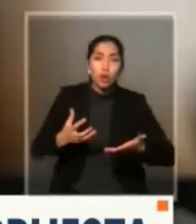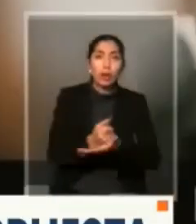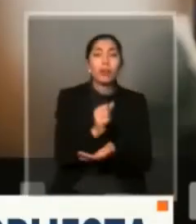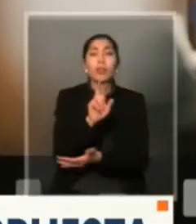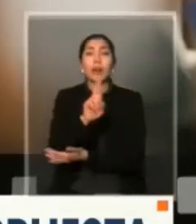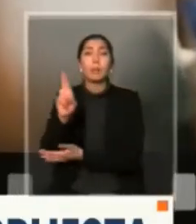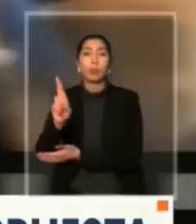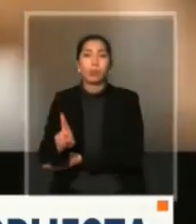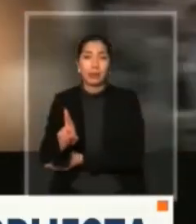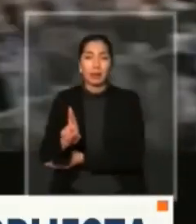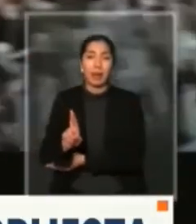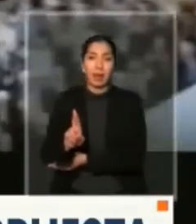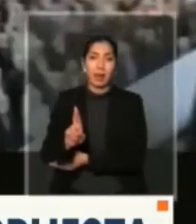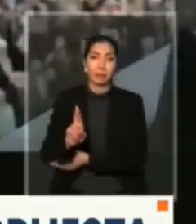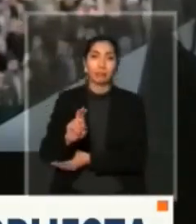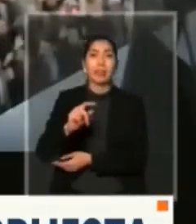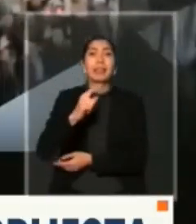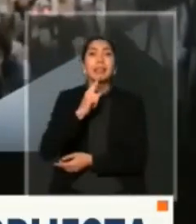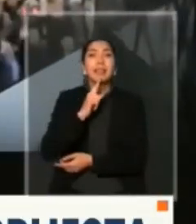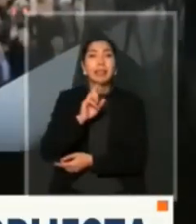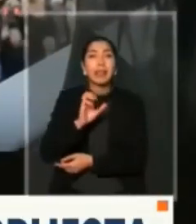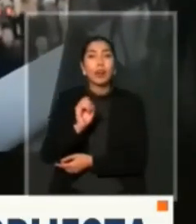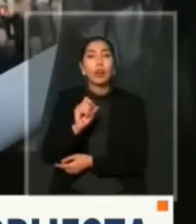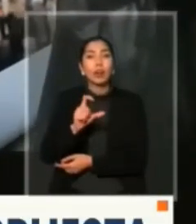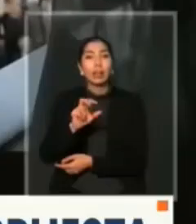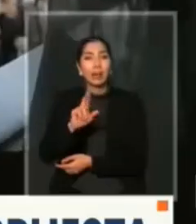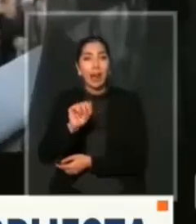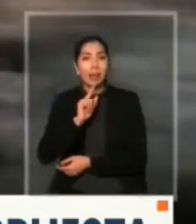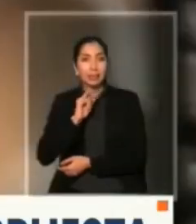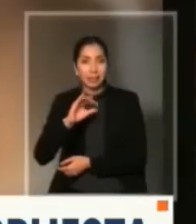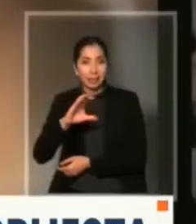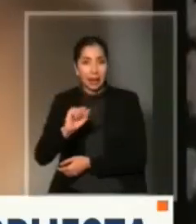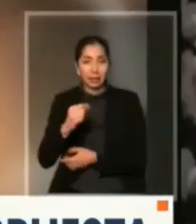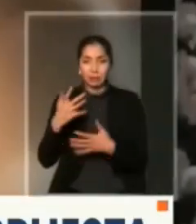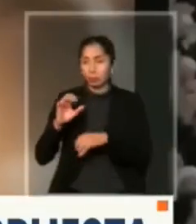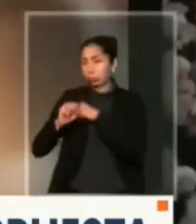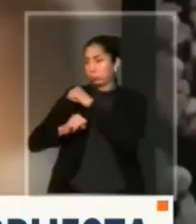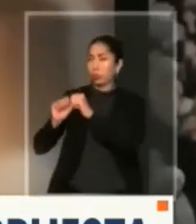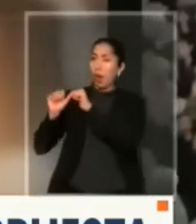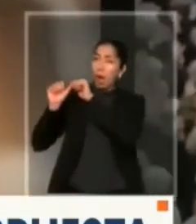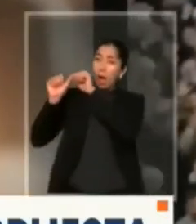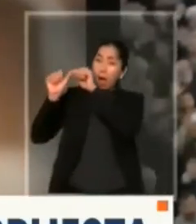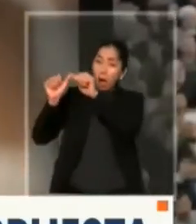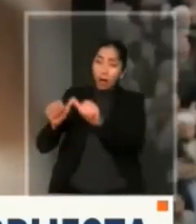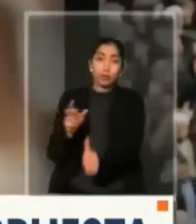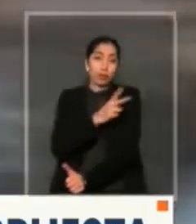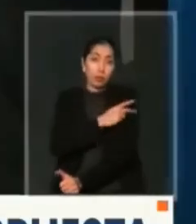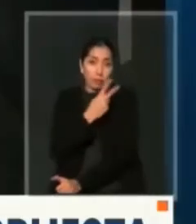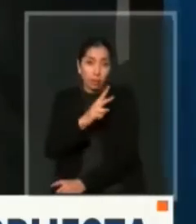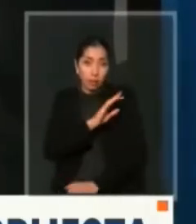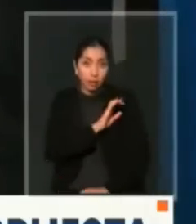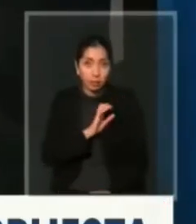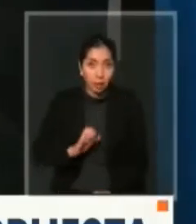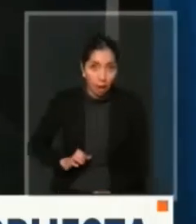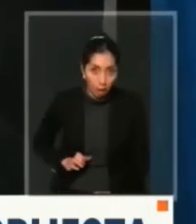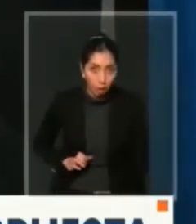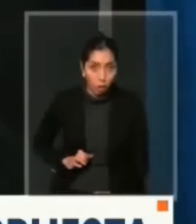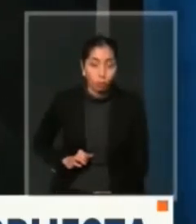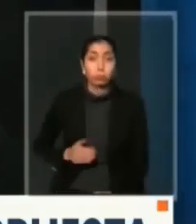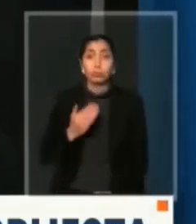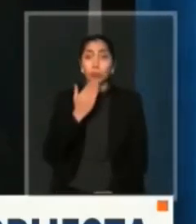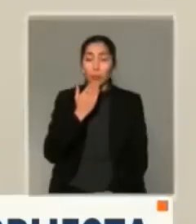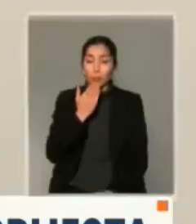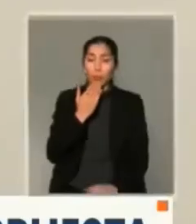revolución islámica. Además, hay que considerar la ambigüedad del discurso de Trump en este tema.